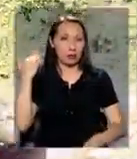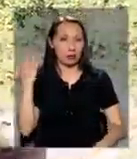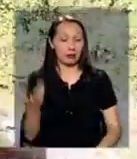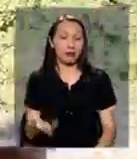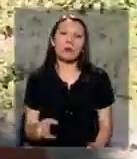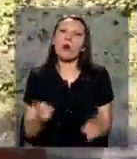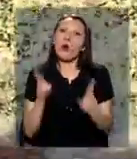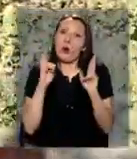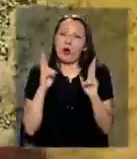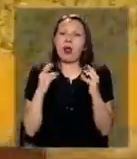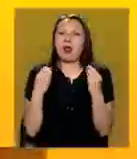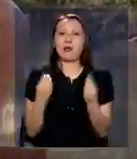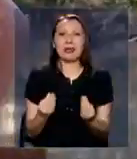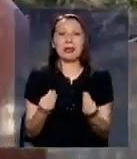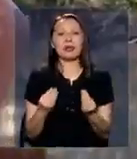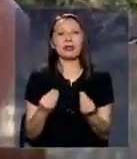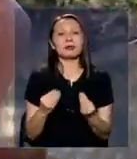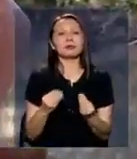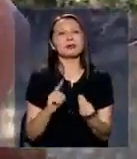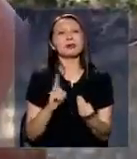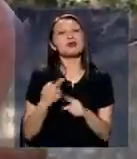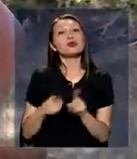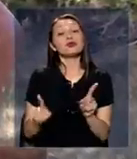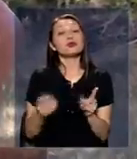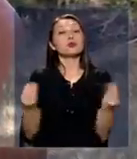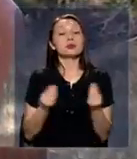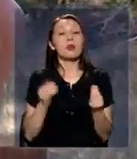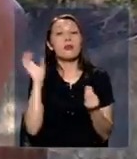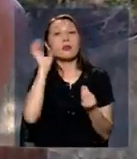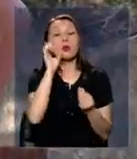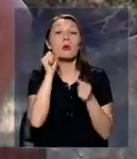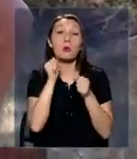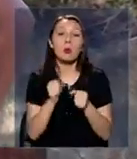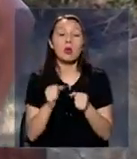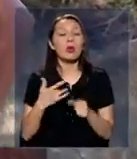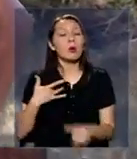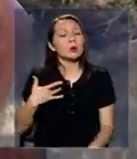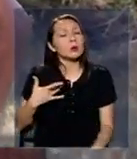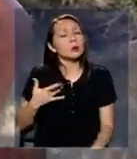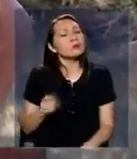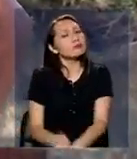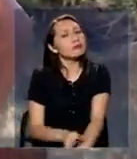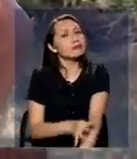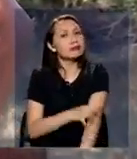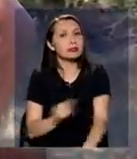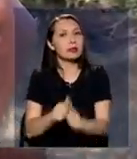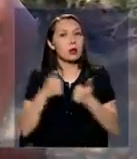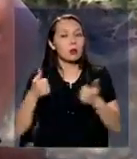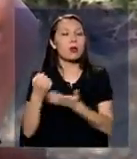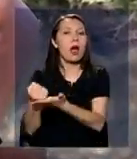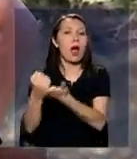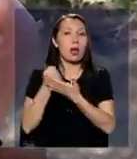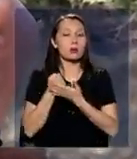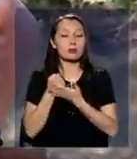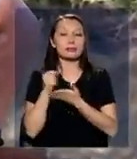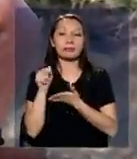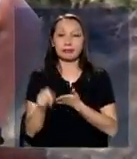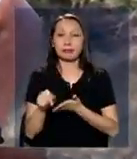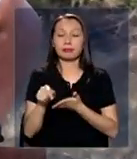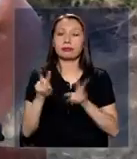Ojalá tengamos éxito y no es otro motivo que buscar y poder sensibilizar a las autoridades para que nos ayuden. Y en